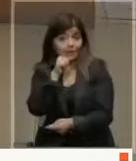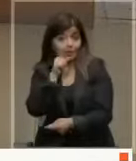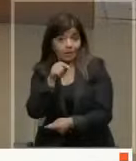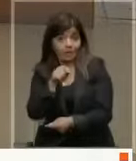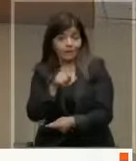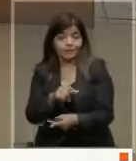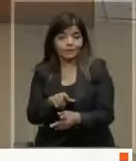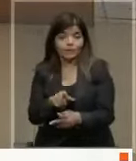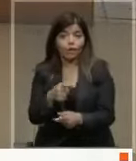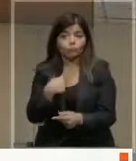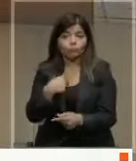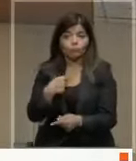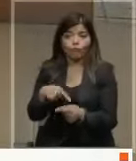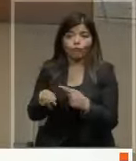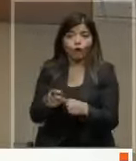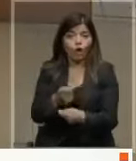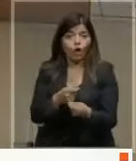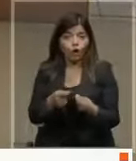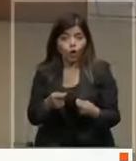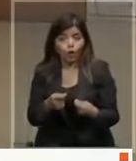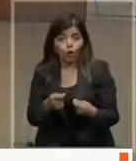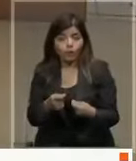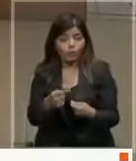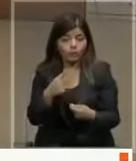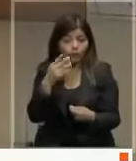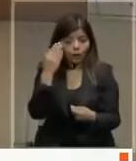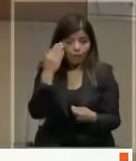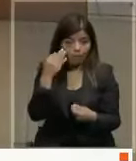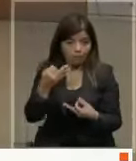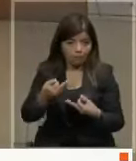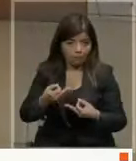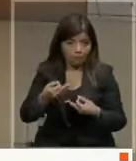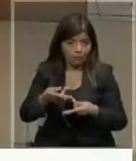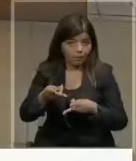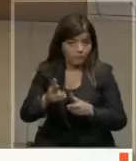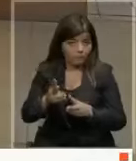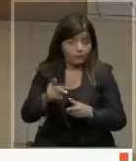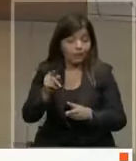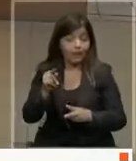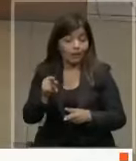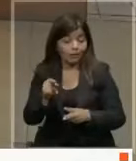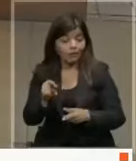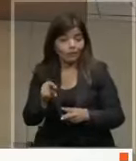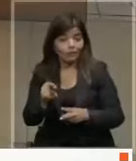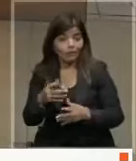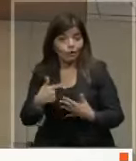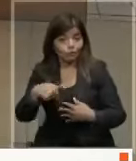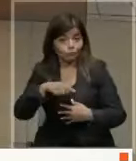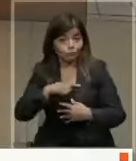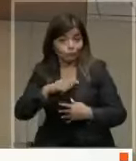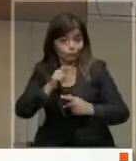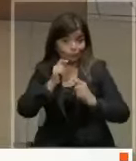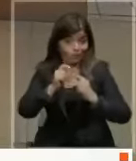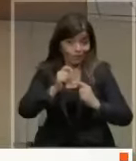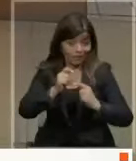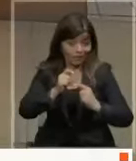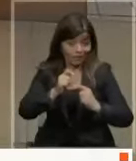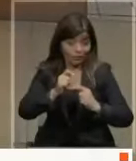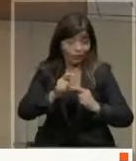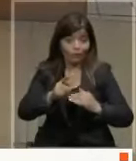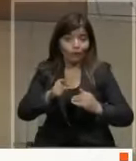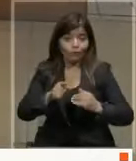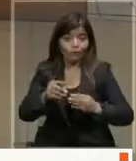producto que no estamos eh seguros de que esté autorizado eh que nos arriesgamos a que el producto no tenga